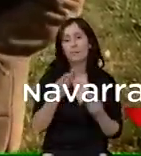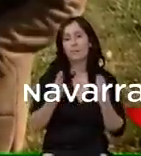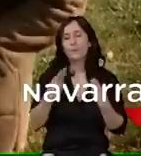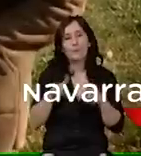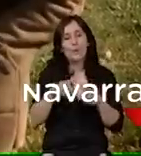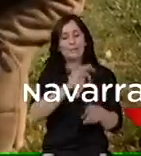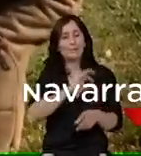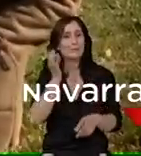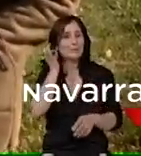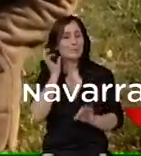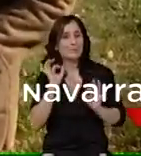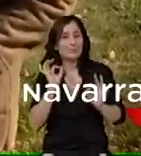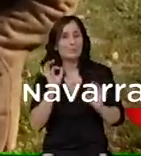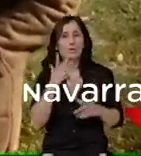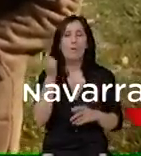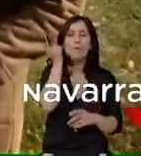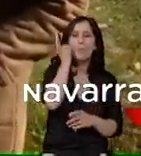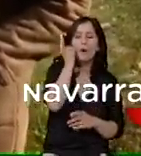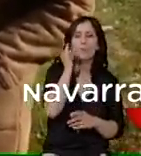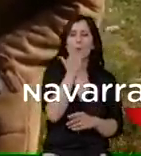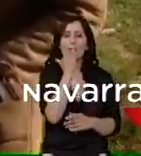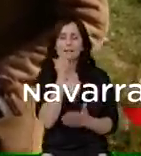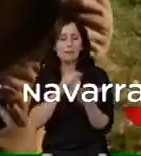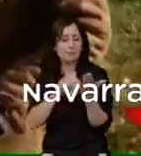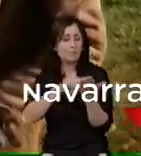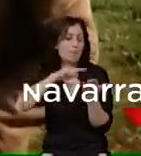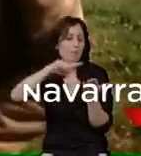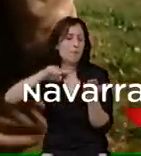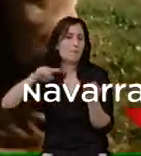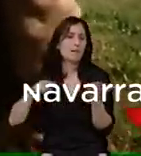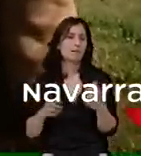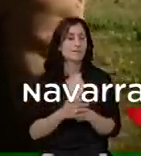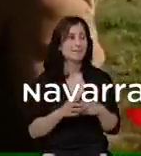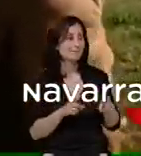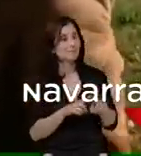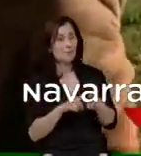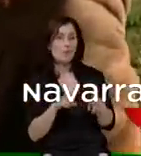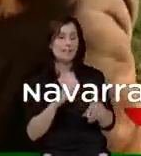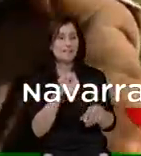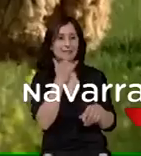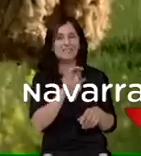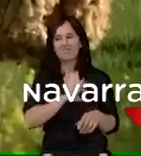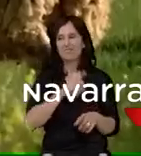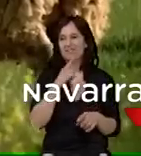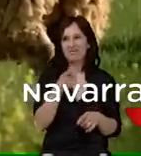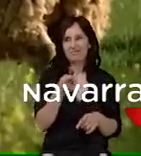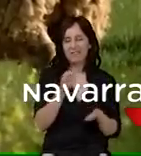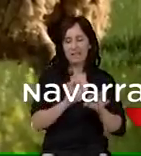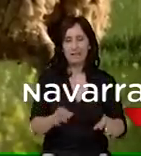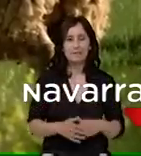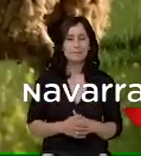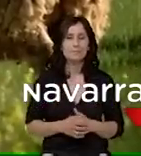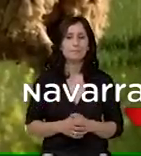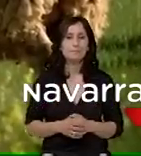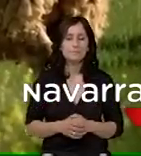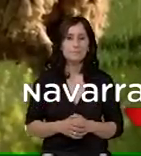ahora. ¿A que sí? Sí, Con el móvil, whatsappeando todo el día. Como unos señoritos. Si se quejan es de vicio. Los labradores